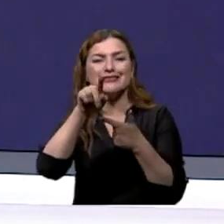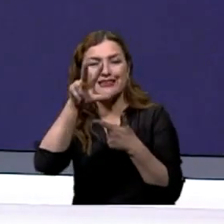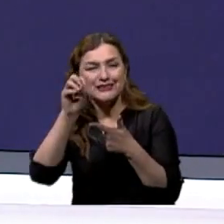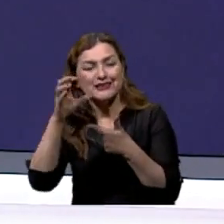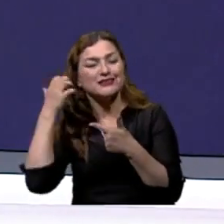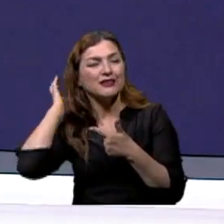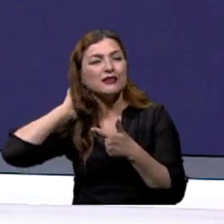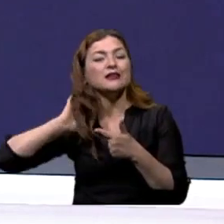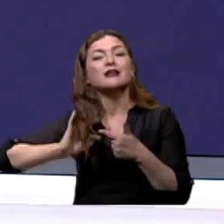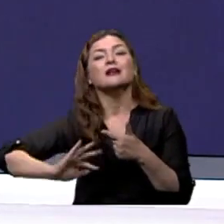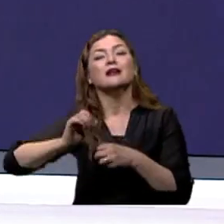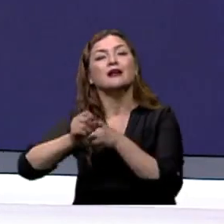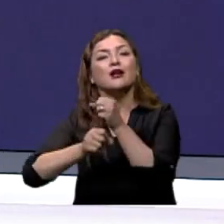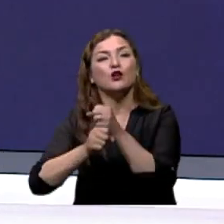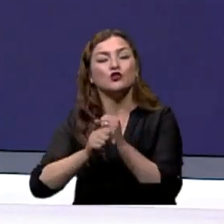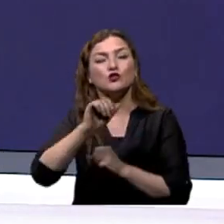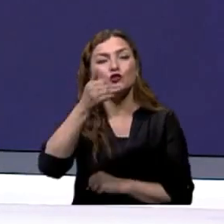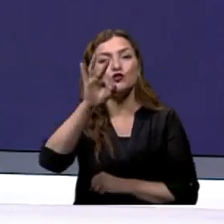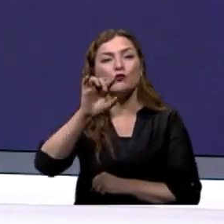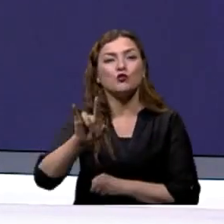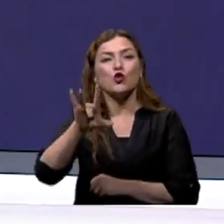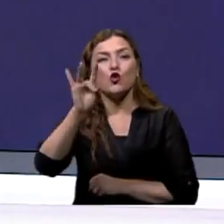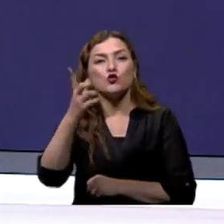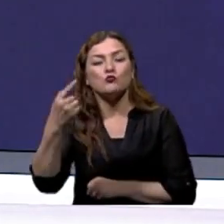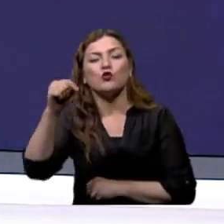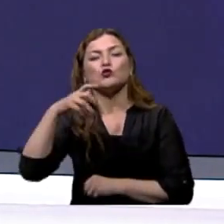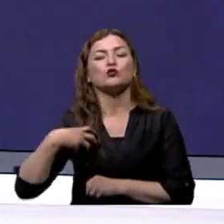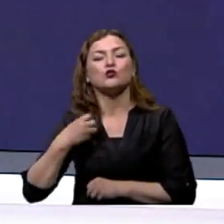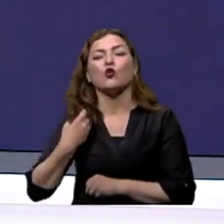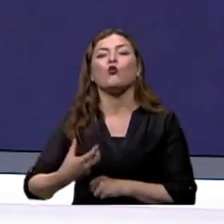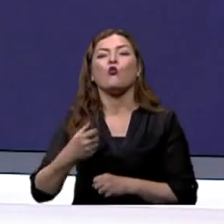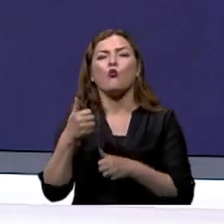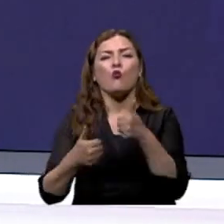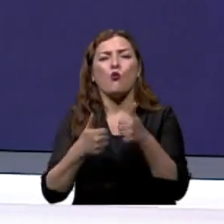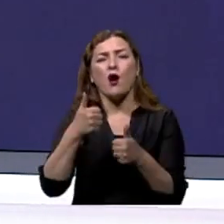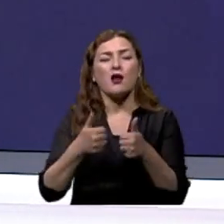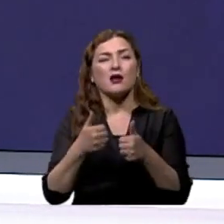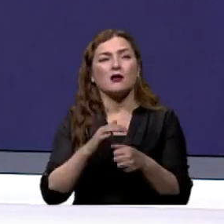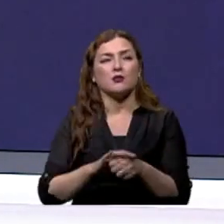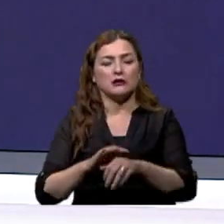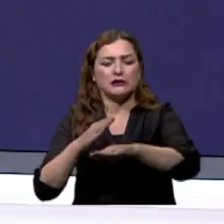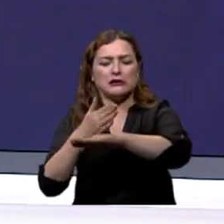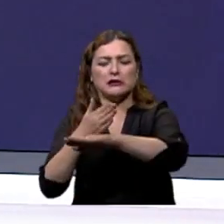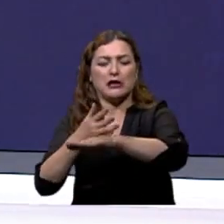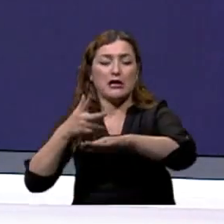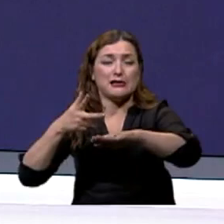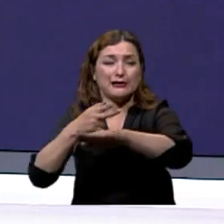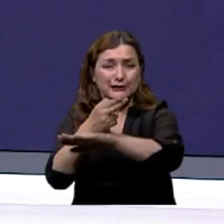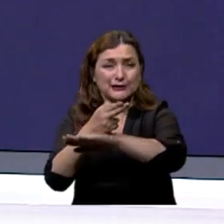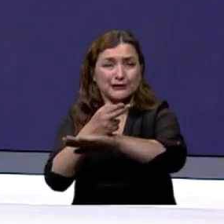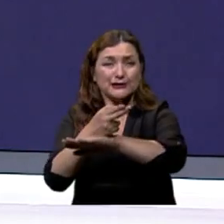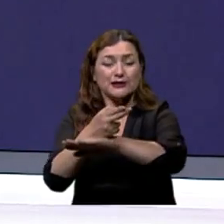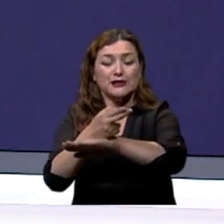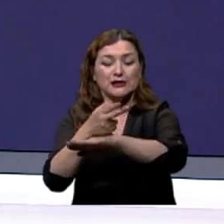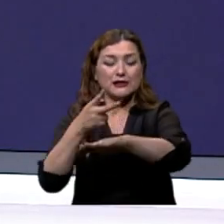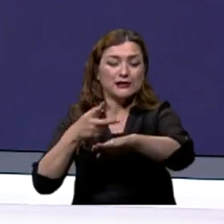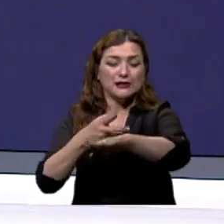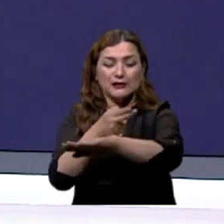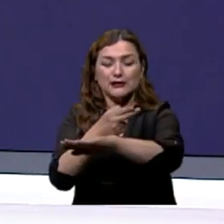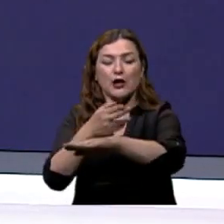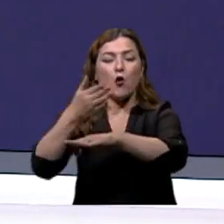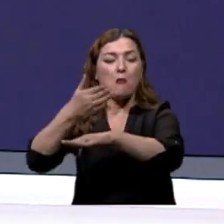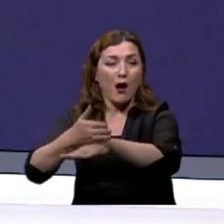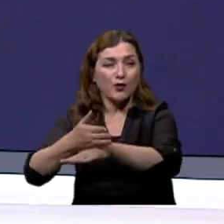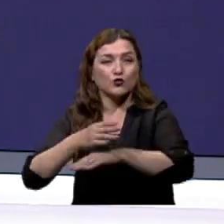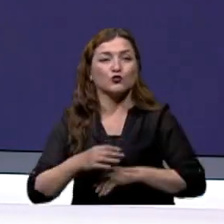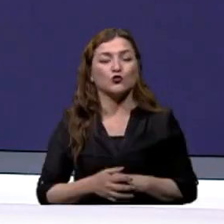importante recalcar que el 19,8% fueron amputaciones traumáticas de la muñeca y de la mano y un 4,9% del